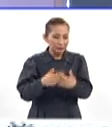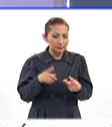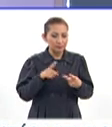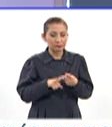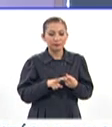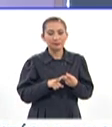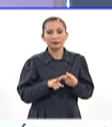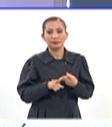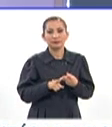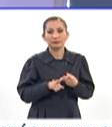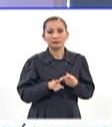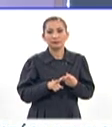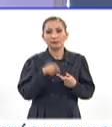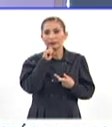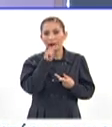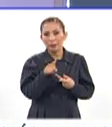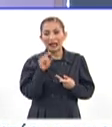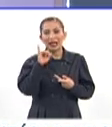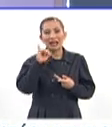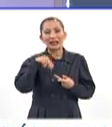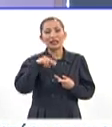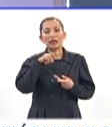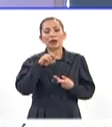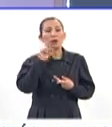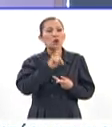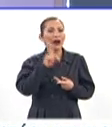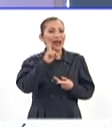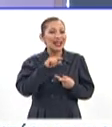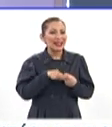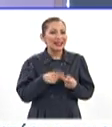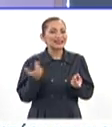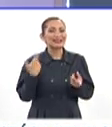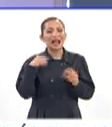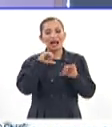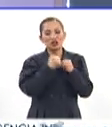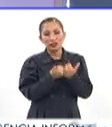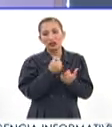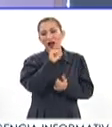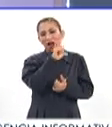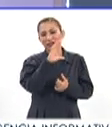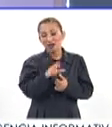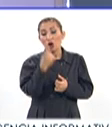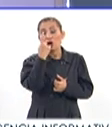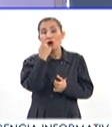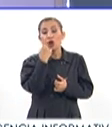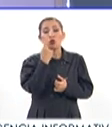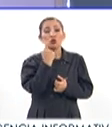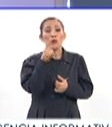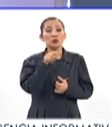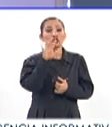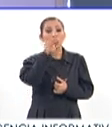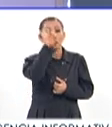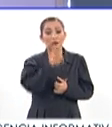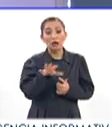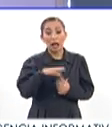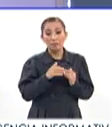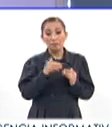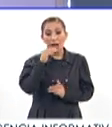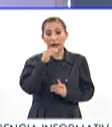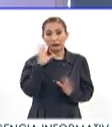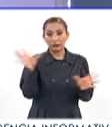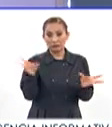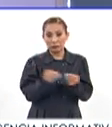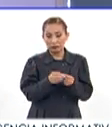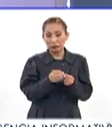con incluso mujeres, organizaciones de la sociedad civil, encontramos el 1.5%. Es decir, ahí ya hay una